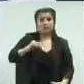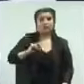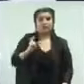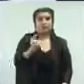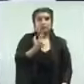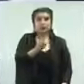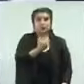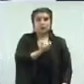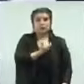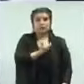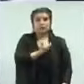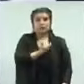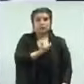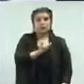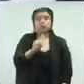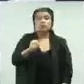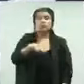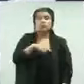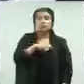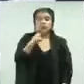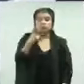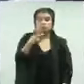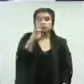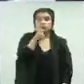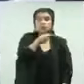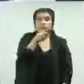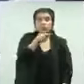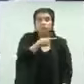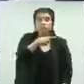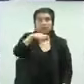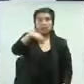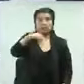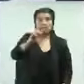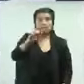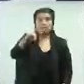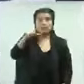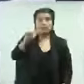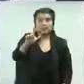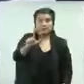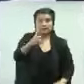Congreso, pues hemos puesto 2 denuncias penales.